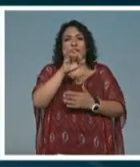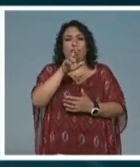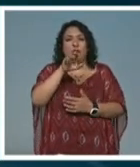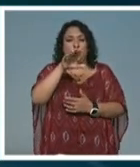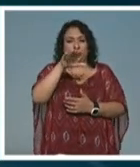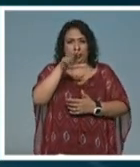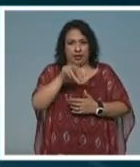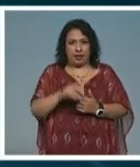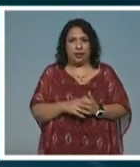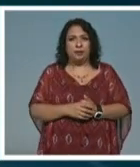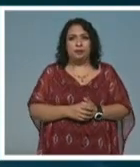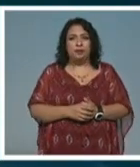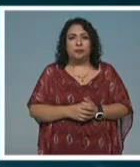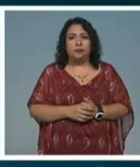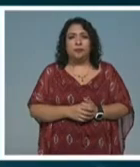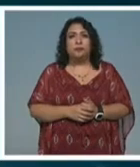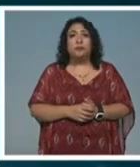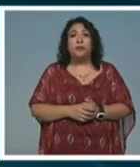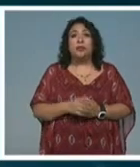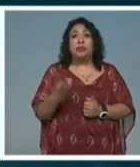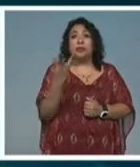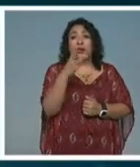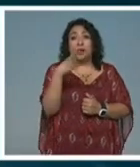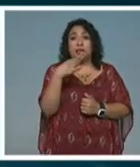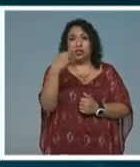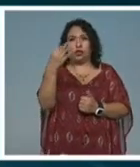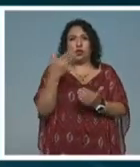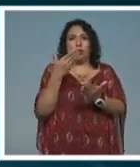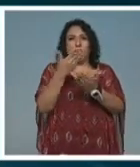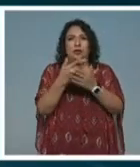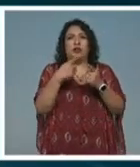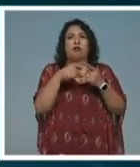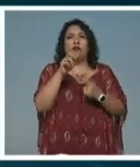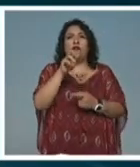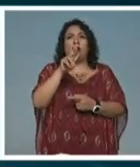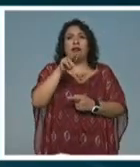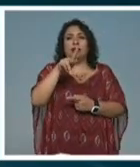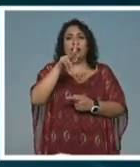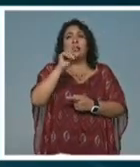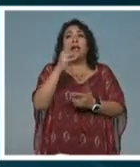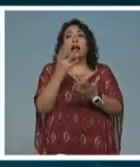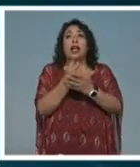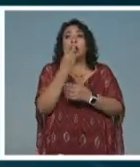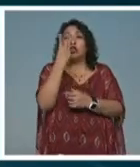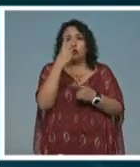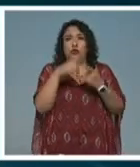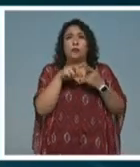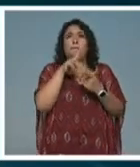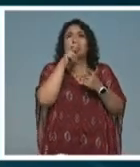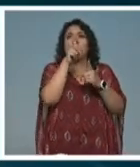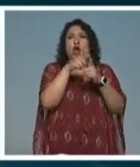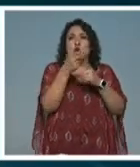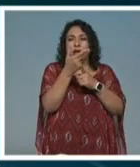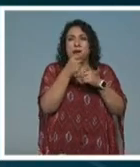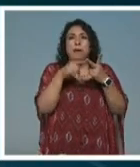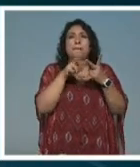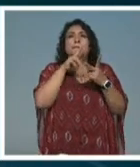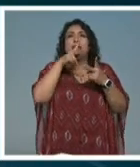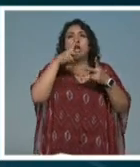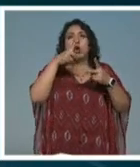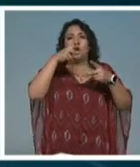iberoamericana. De las 3 nominaciones, Frankelda ganó 2, que fueron Mejor Animación y Mejor